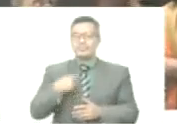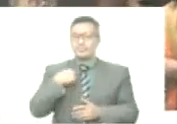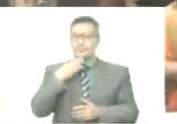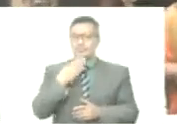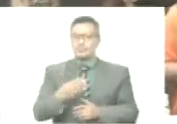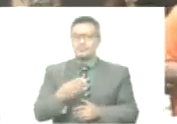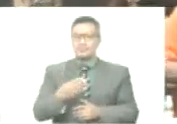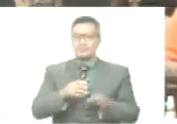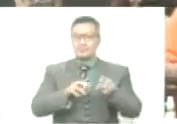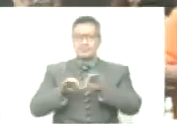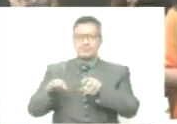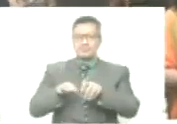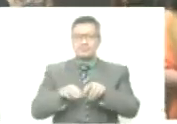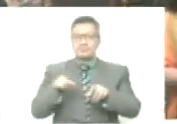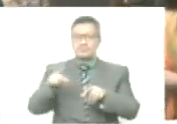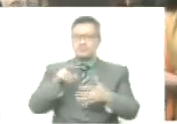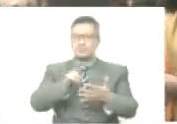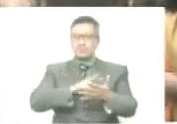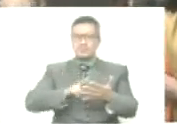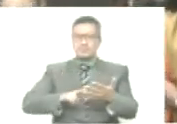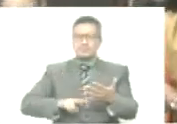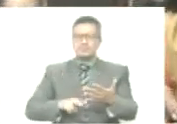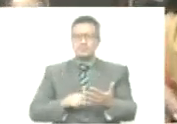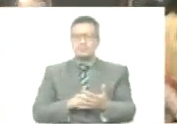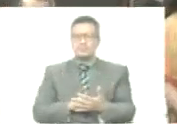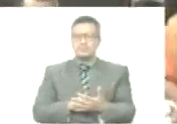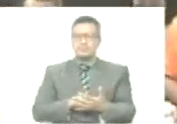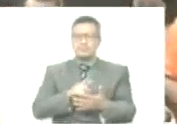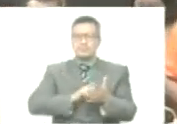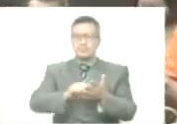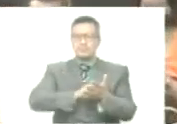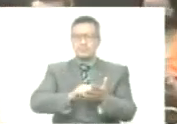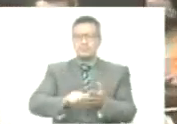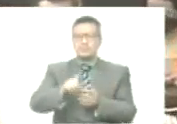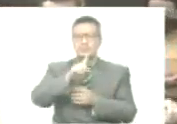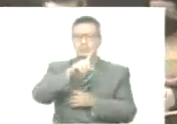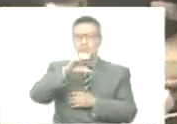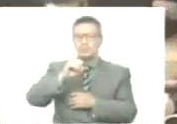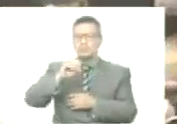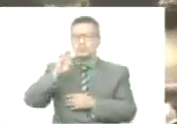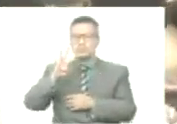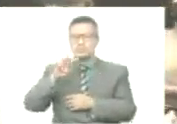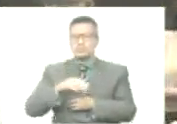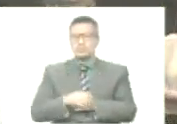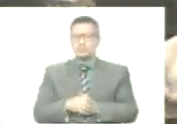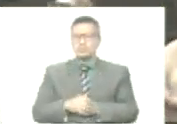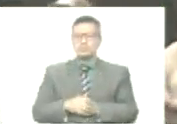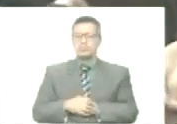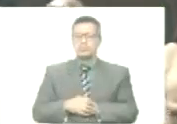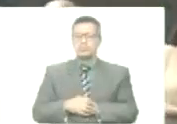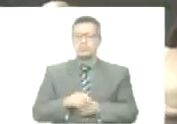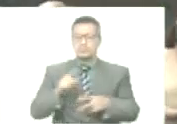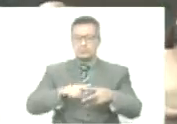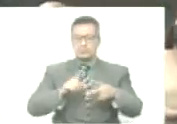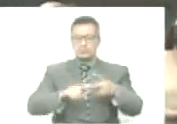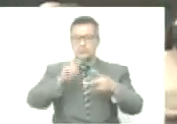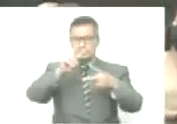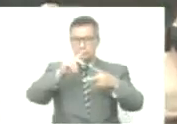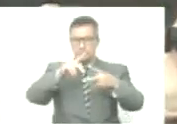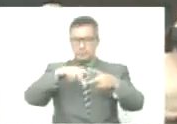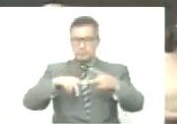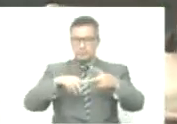a Secretaría que le dé lectura al artículo 104. Y en el segundo párrafo